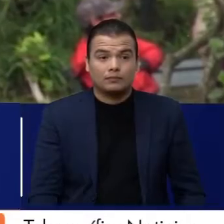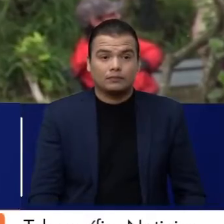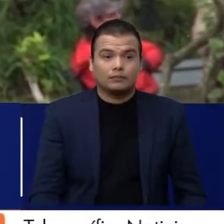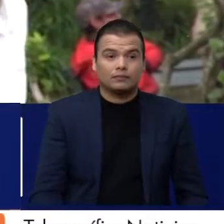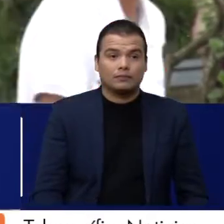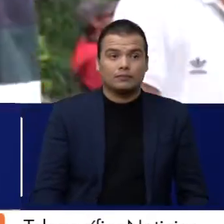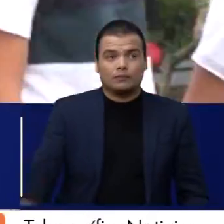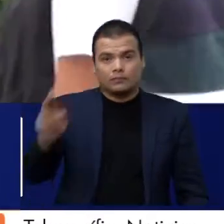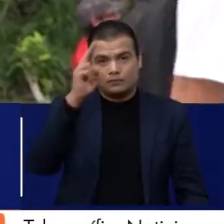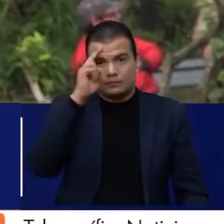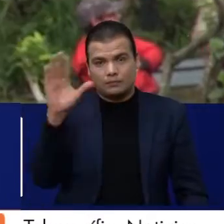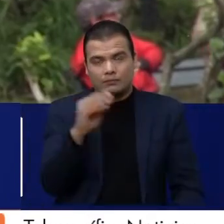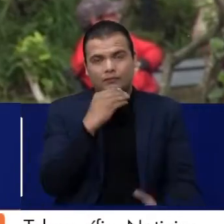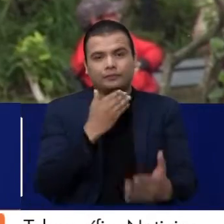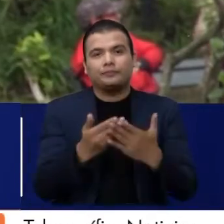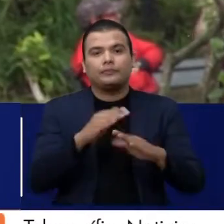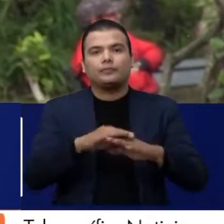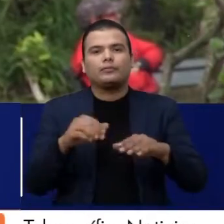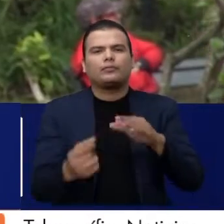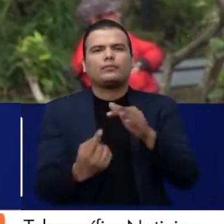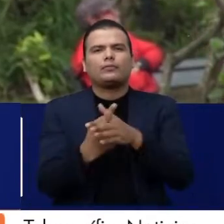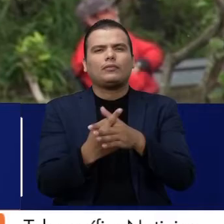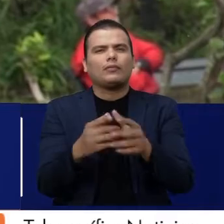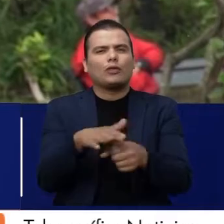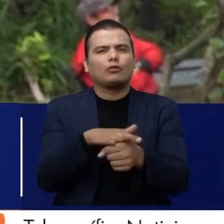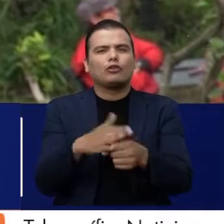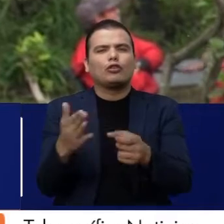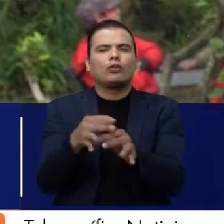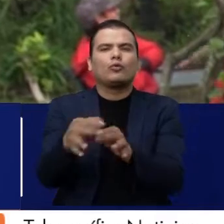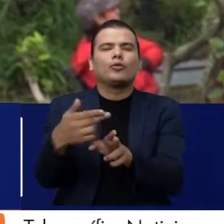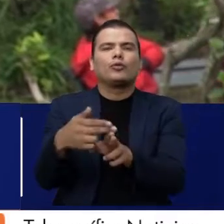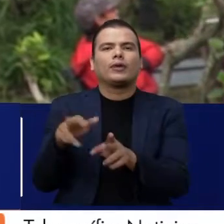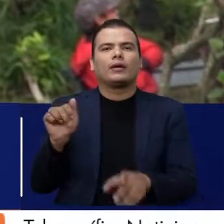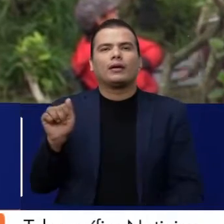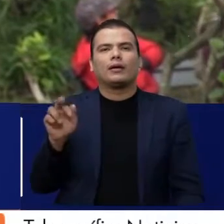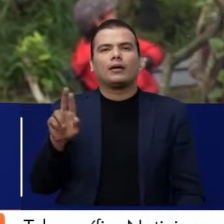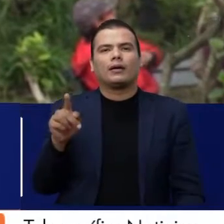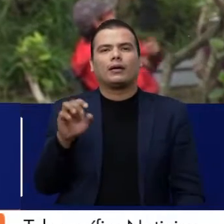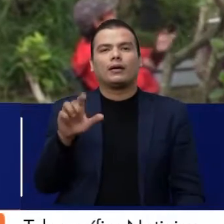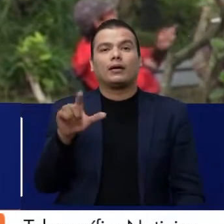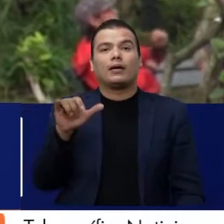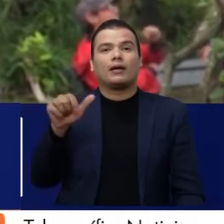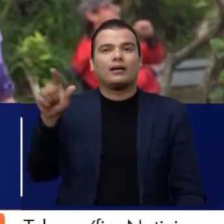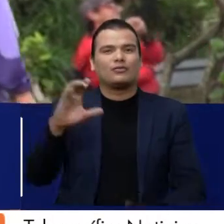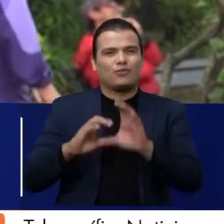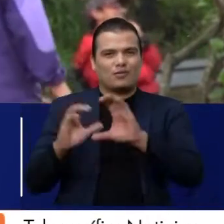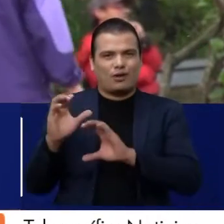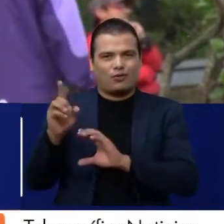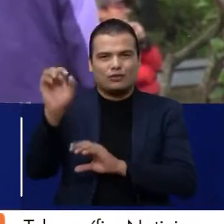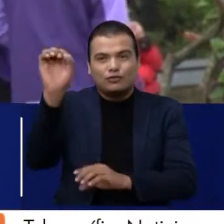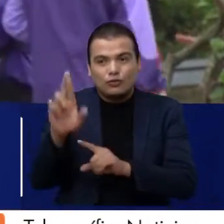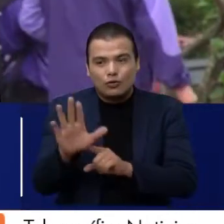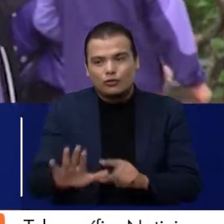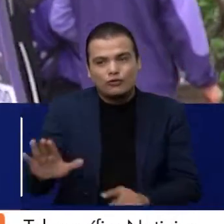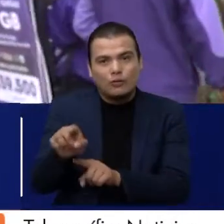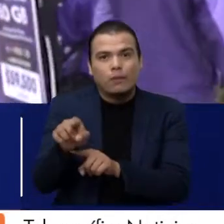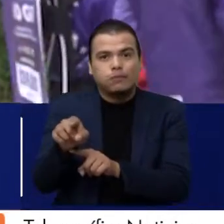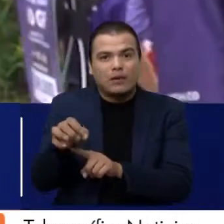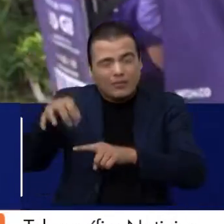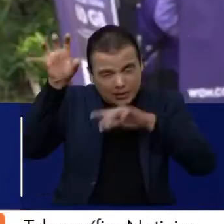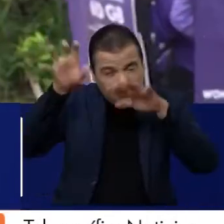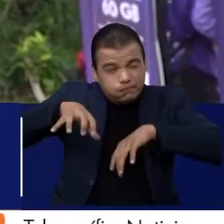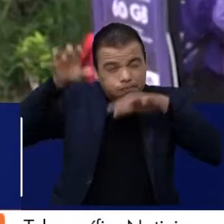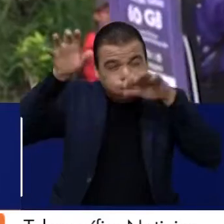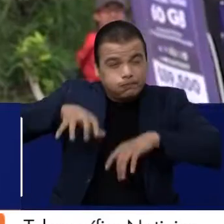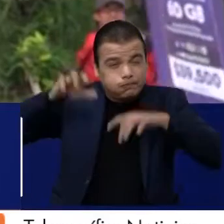Así es, muy buenas tardes. Esta emergencia se presenta en el municipio de Argelia, en el sur del departamento del Cauca, donde la ola invernal ha dejado graves